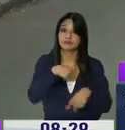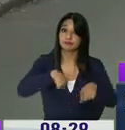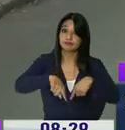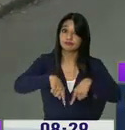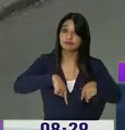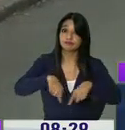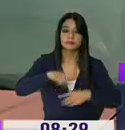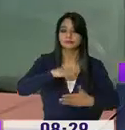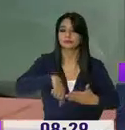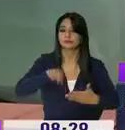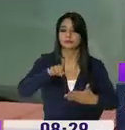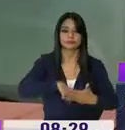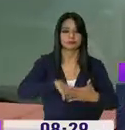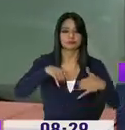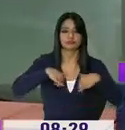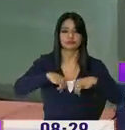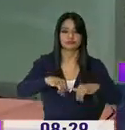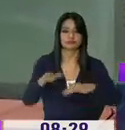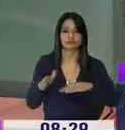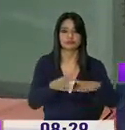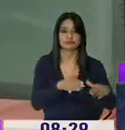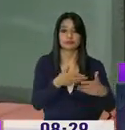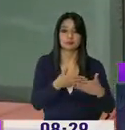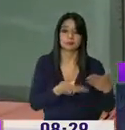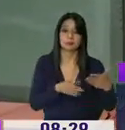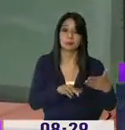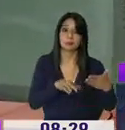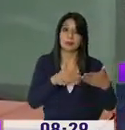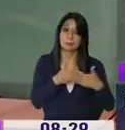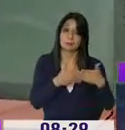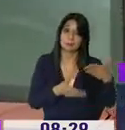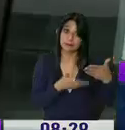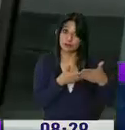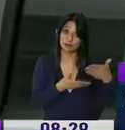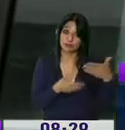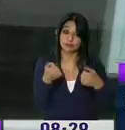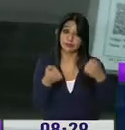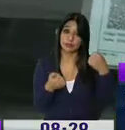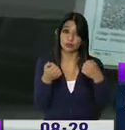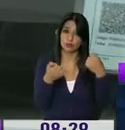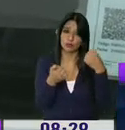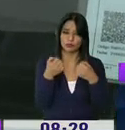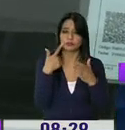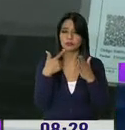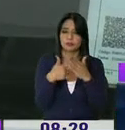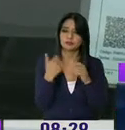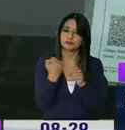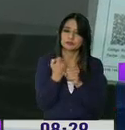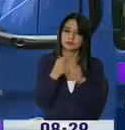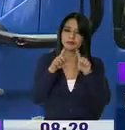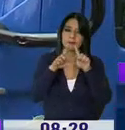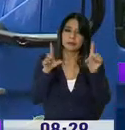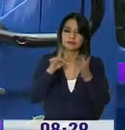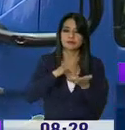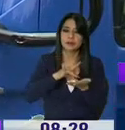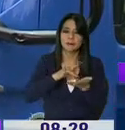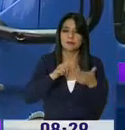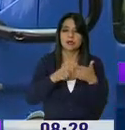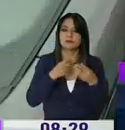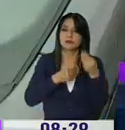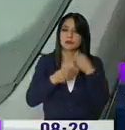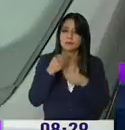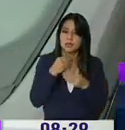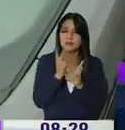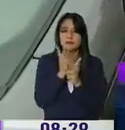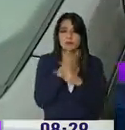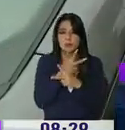de autos y las reglas de los salvoconductos se mantienen para vehículos que trabajan en empresas farmacéuticas o de alimentos,